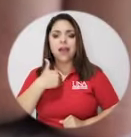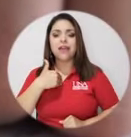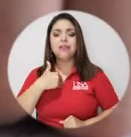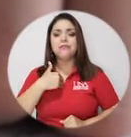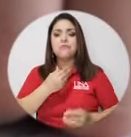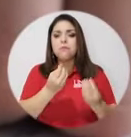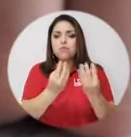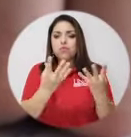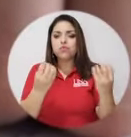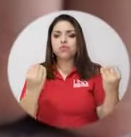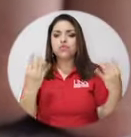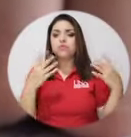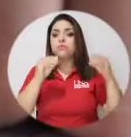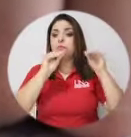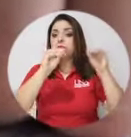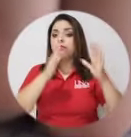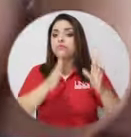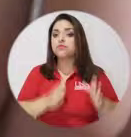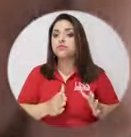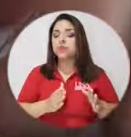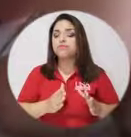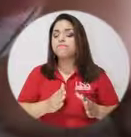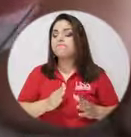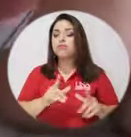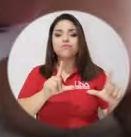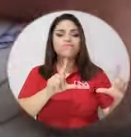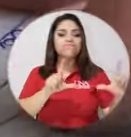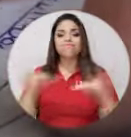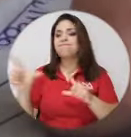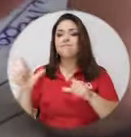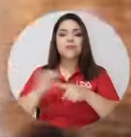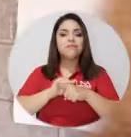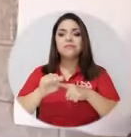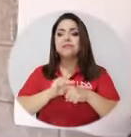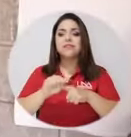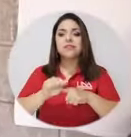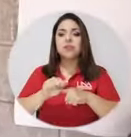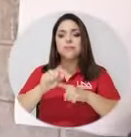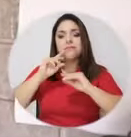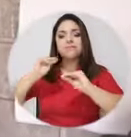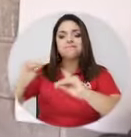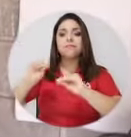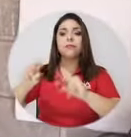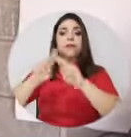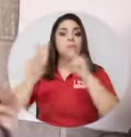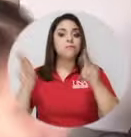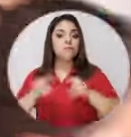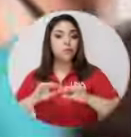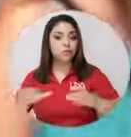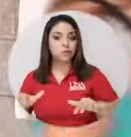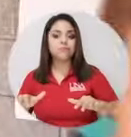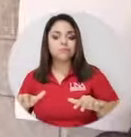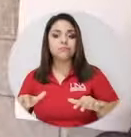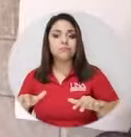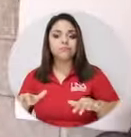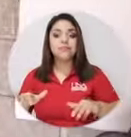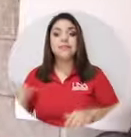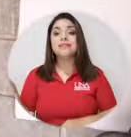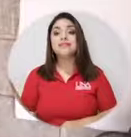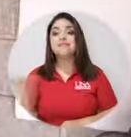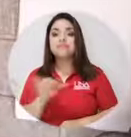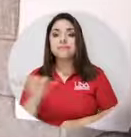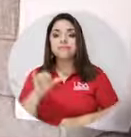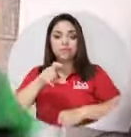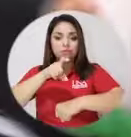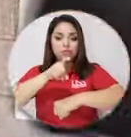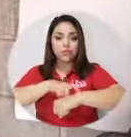capacitado para la educación virtual o a distancia necesaria en estas circunstancias, al mismo